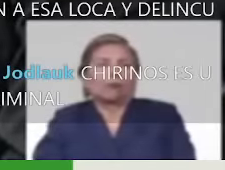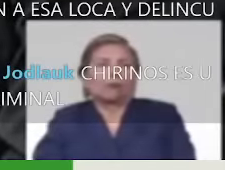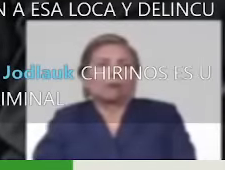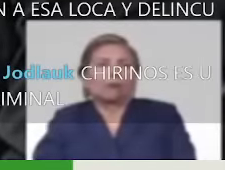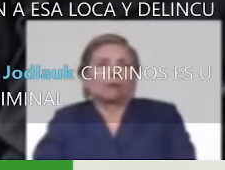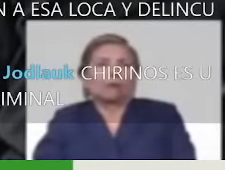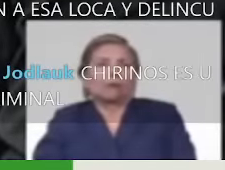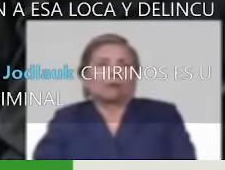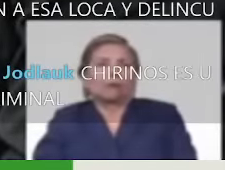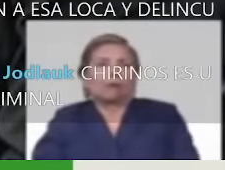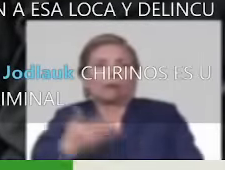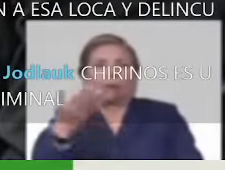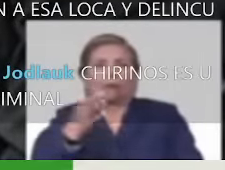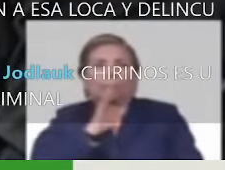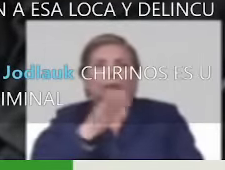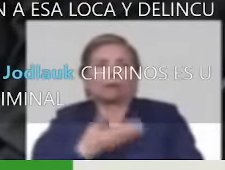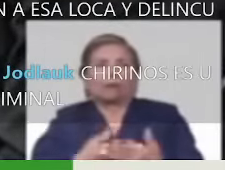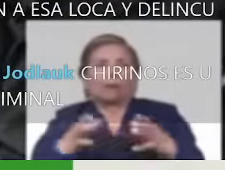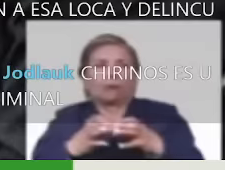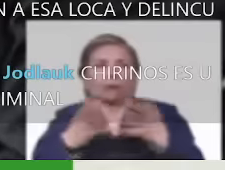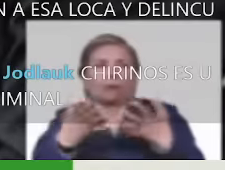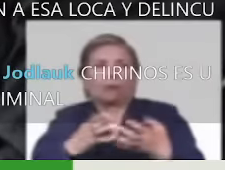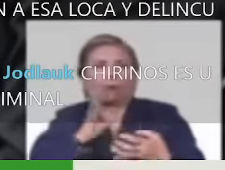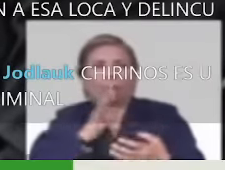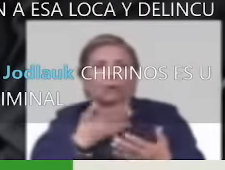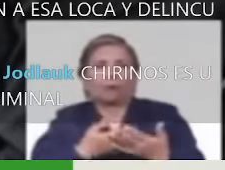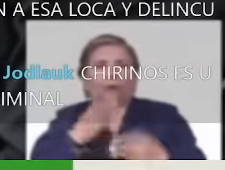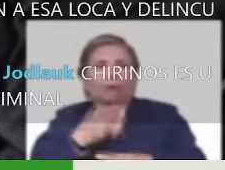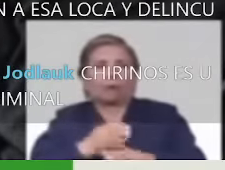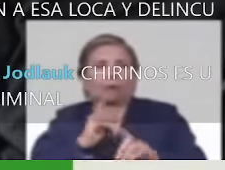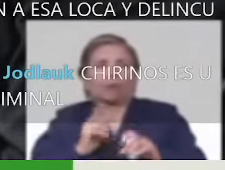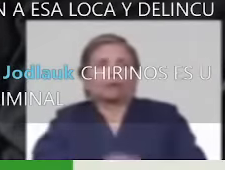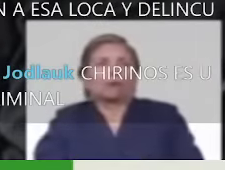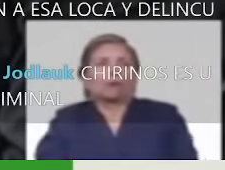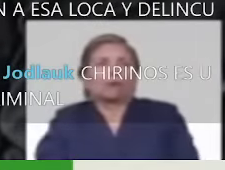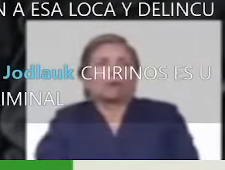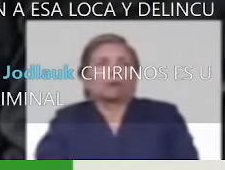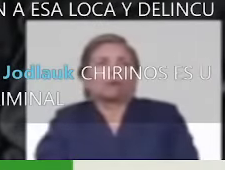Se ofrece el uso de la palabra a los congresistas que deseen intervenir.